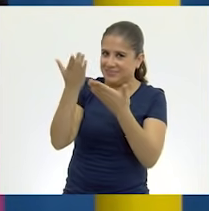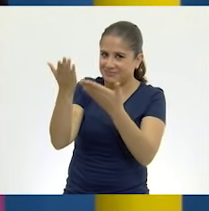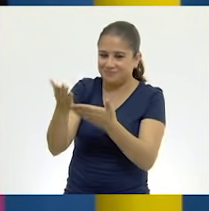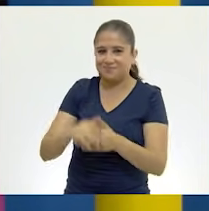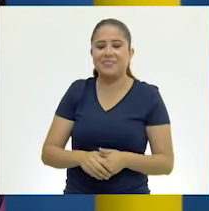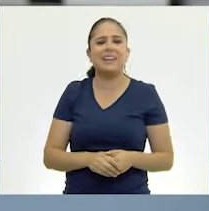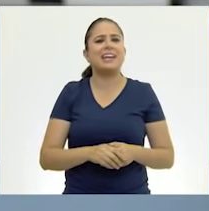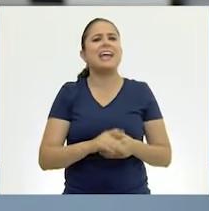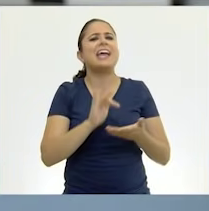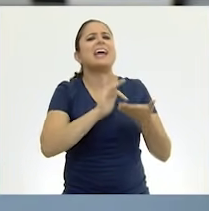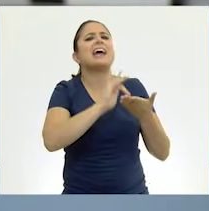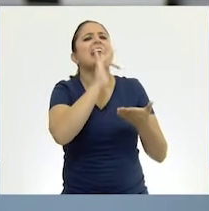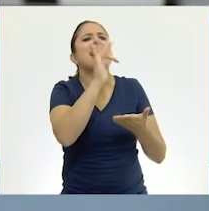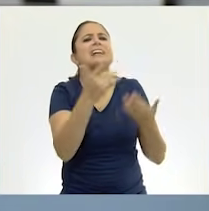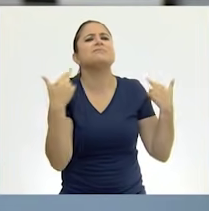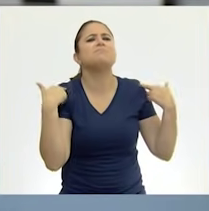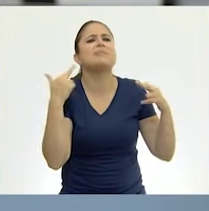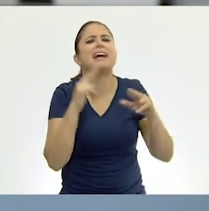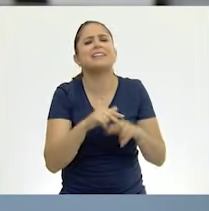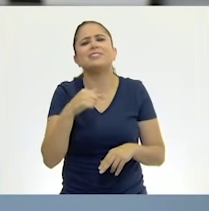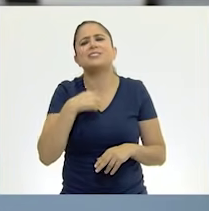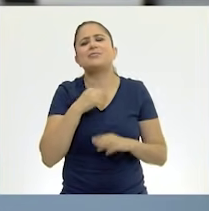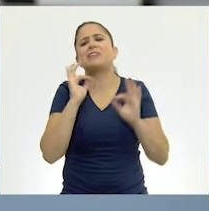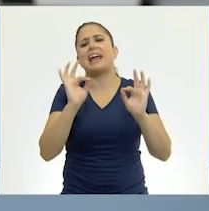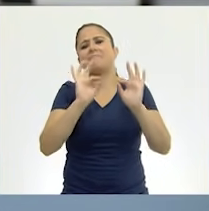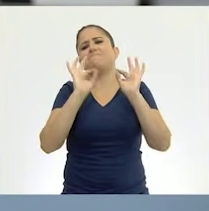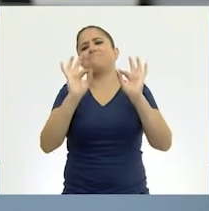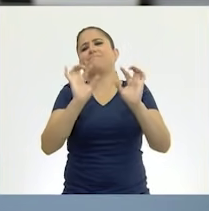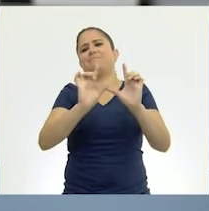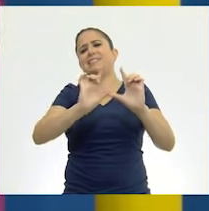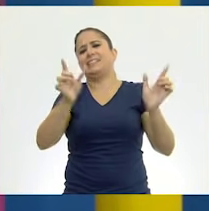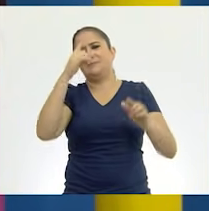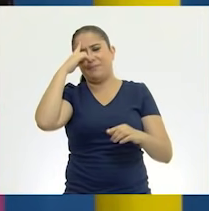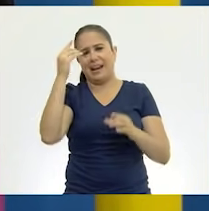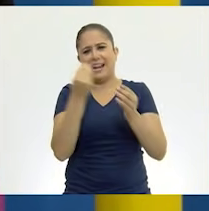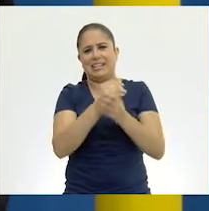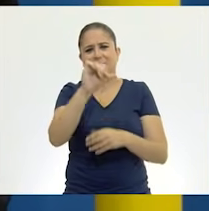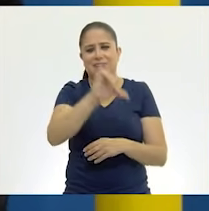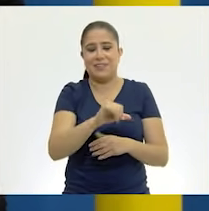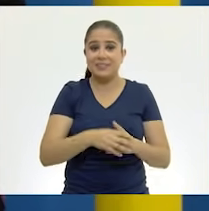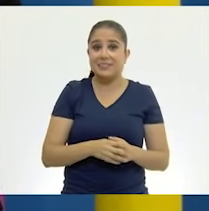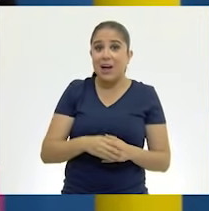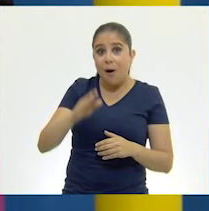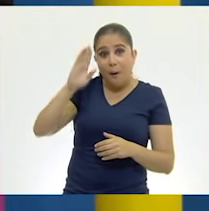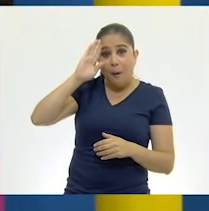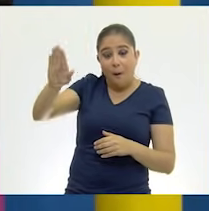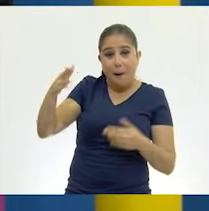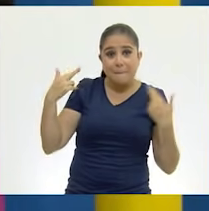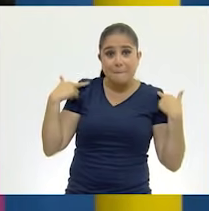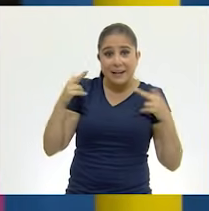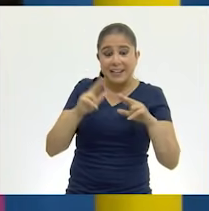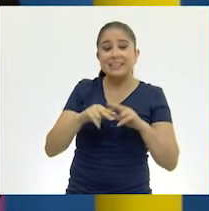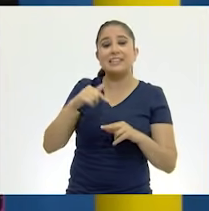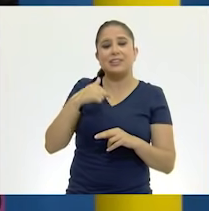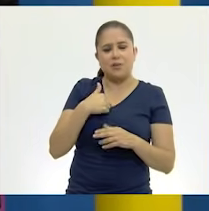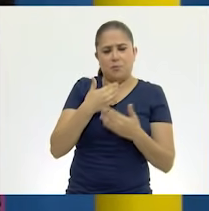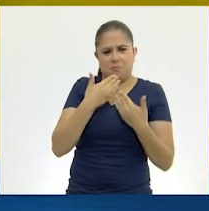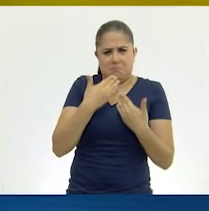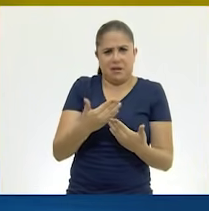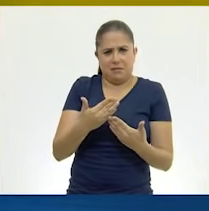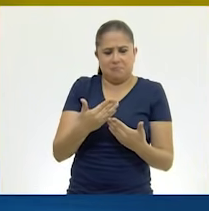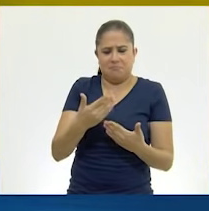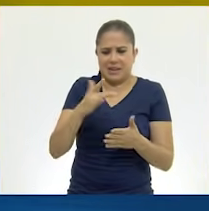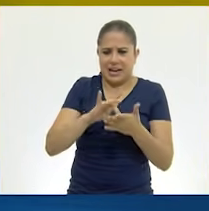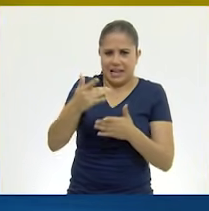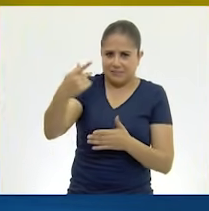maestra. Estoy muy bien y listo para la clase de hoy. Hola, maestra. Me encuentro muy bien. Muchas gracias por preguntar.